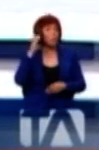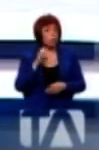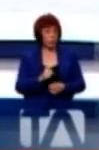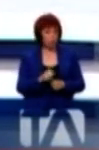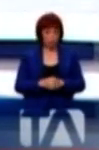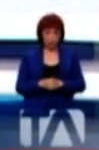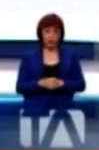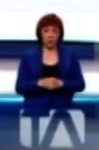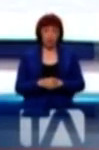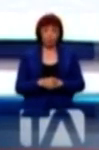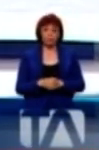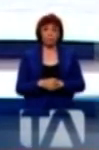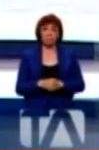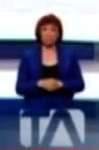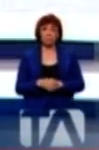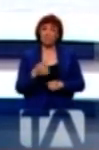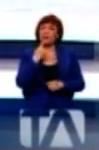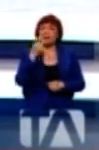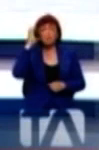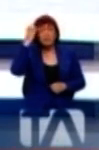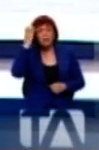la Asociación de Pilotos, mostraron su